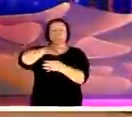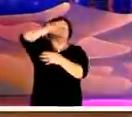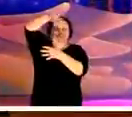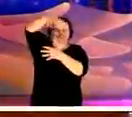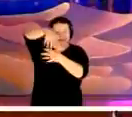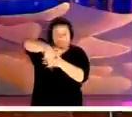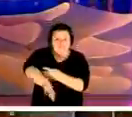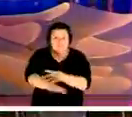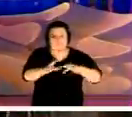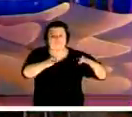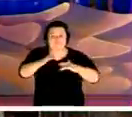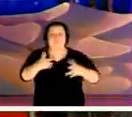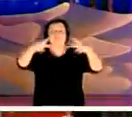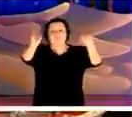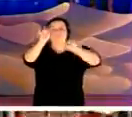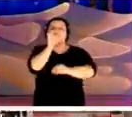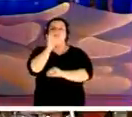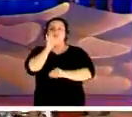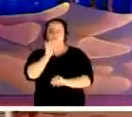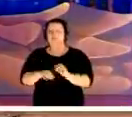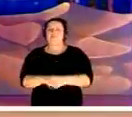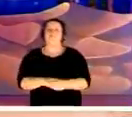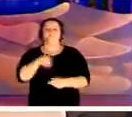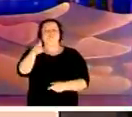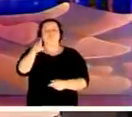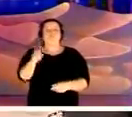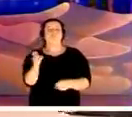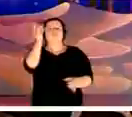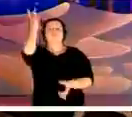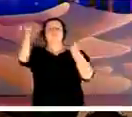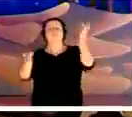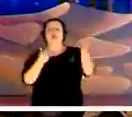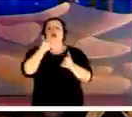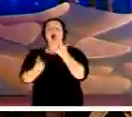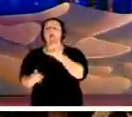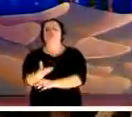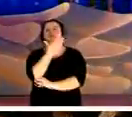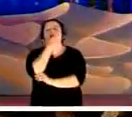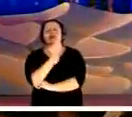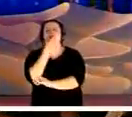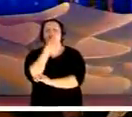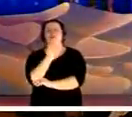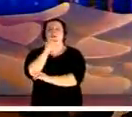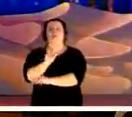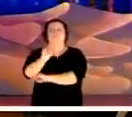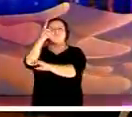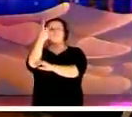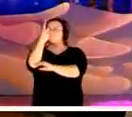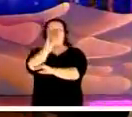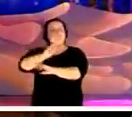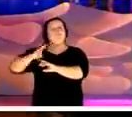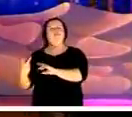del final. Por tu llorada, manda la palma a segunda a